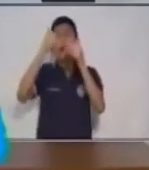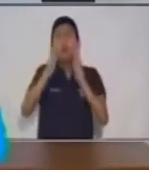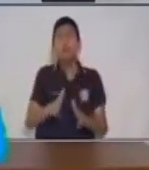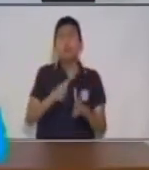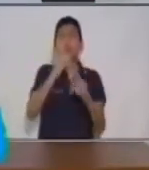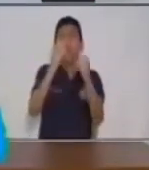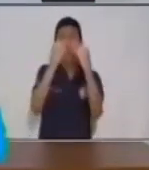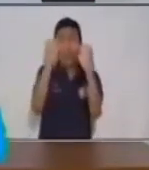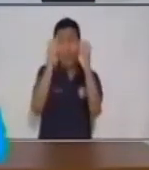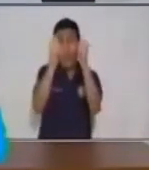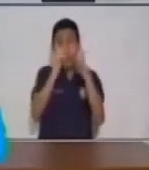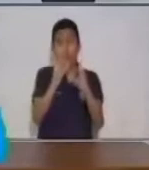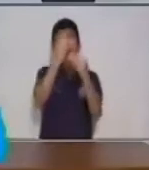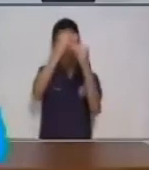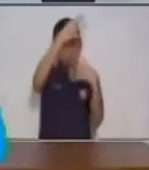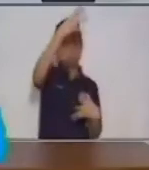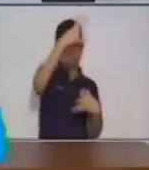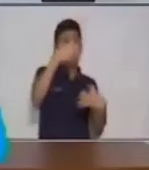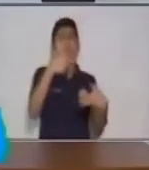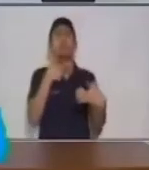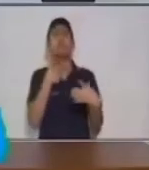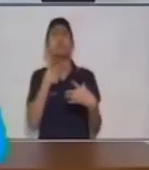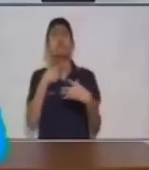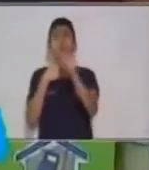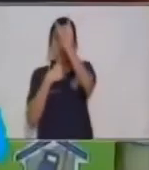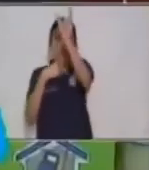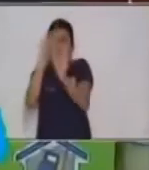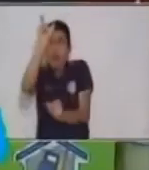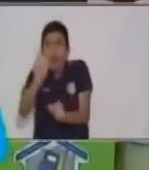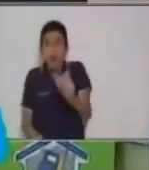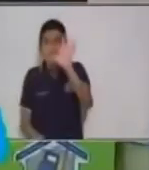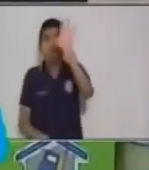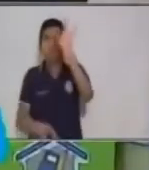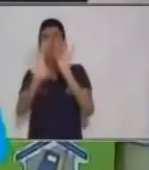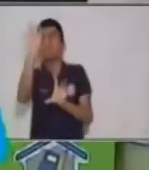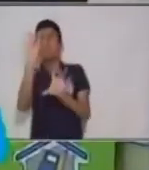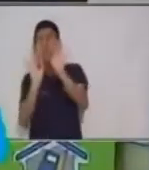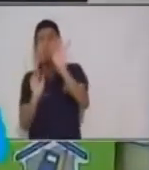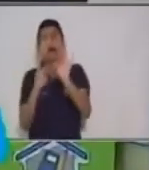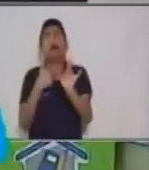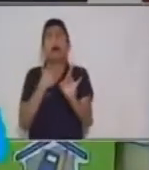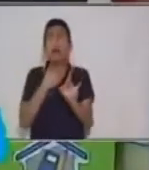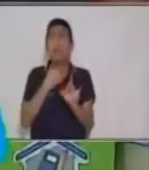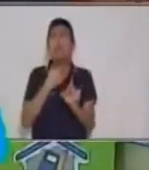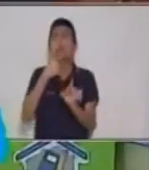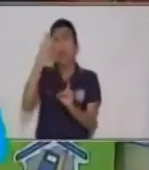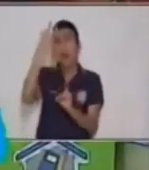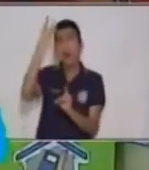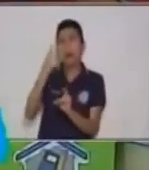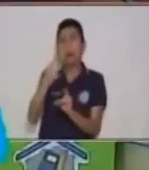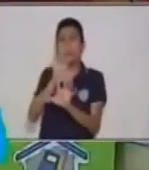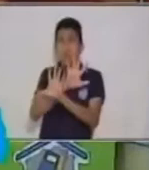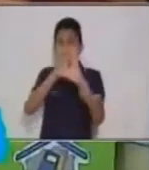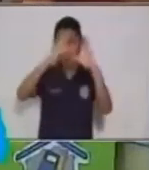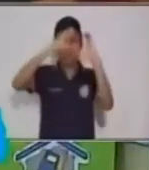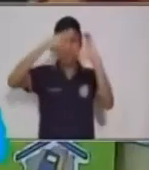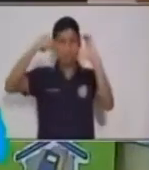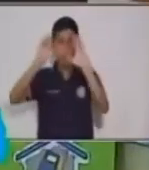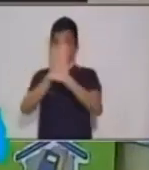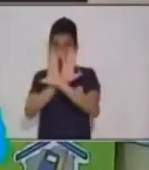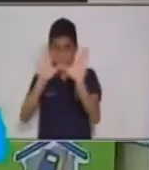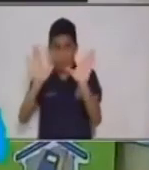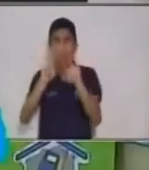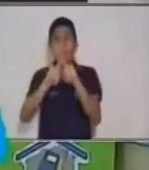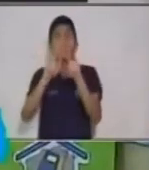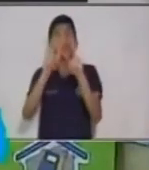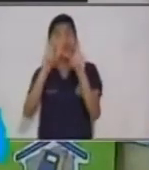qué estudiantes les gustan diferentes tipos de deportes. Entonces ya quedó tabulado toda esta información.